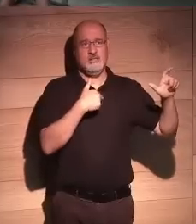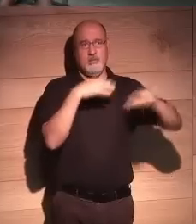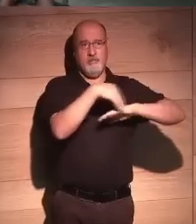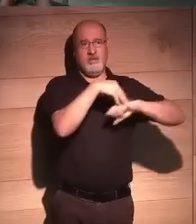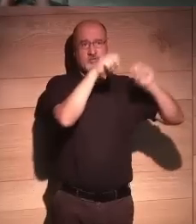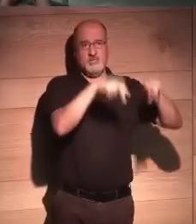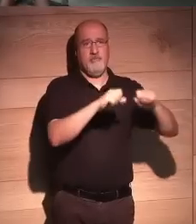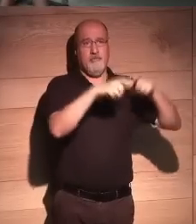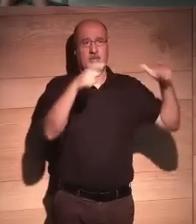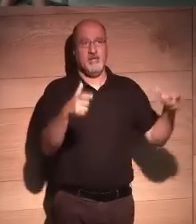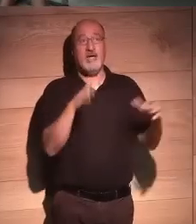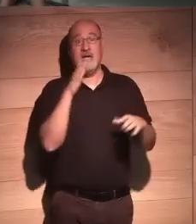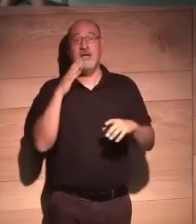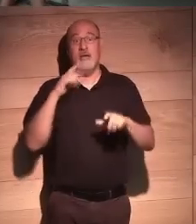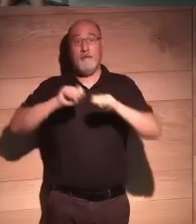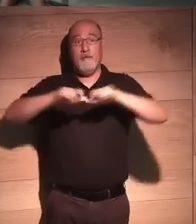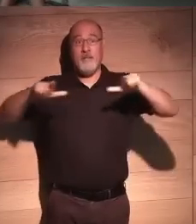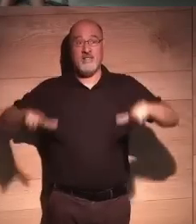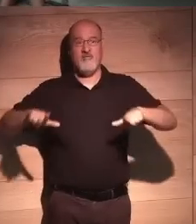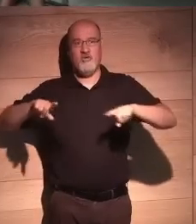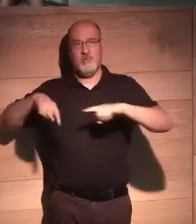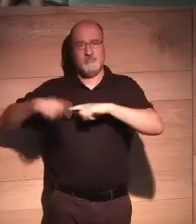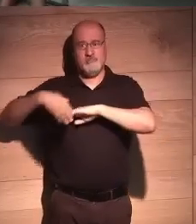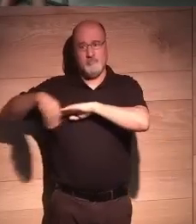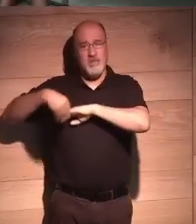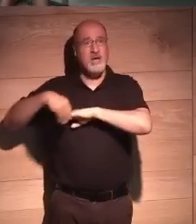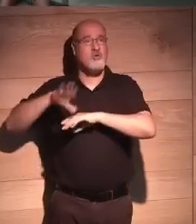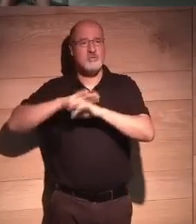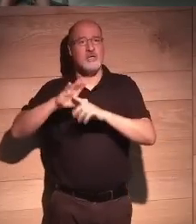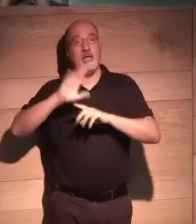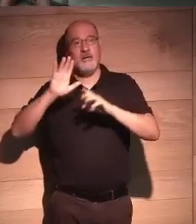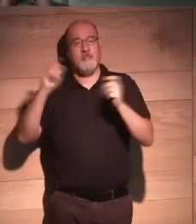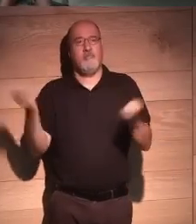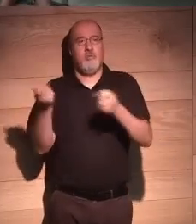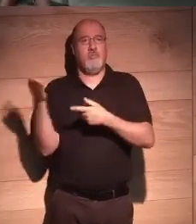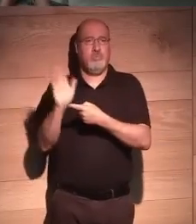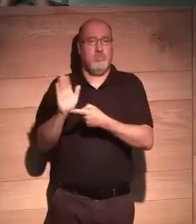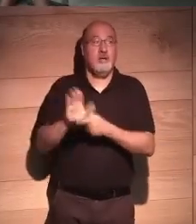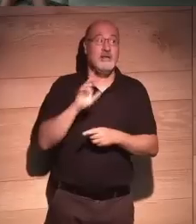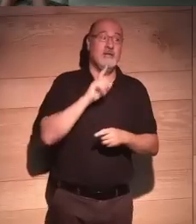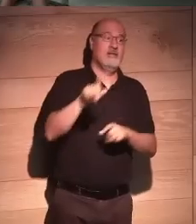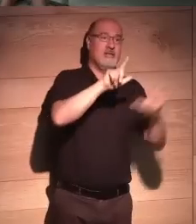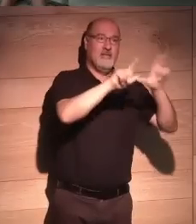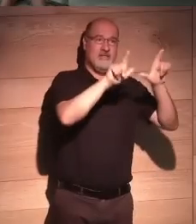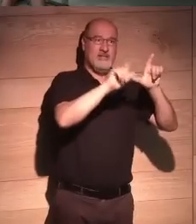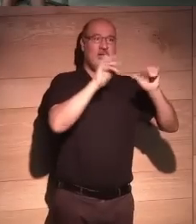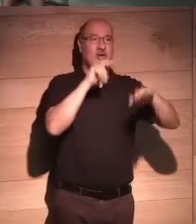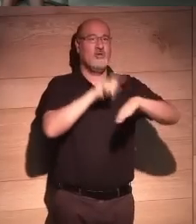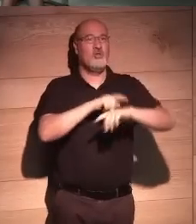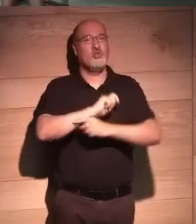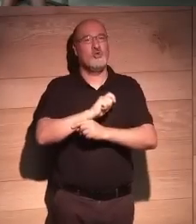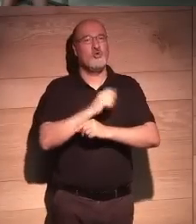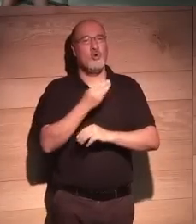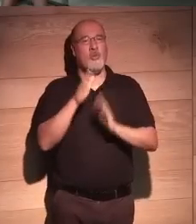lo que han hecho es que la televisión tradicional se ponga las pilas y se las tiene que poner mucho más Por ejemplo, para retrasar menos el prime time, ¿no? Este truco que hacemos